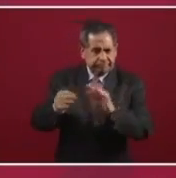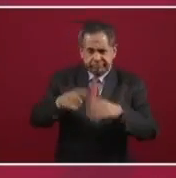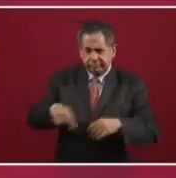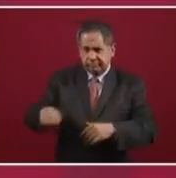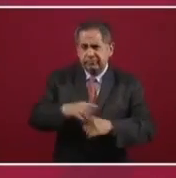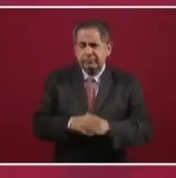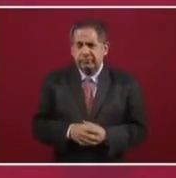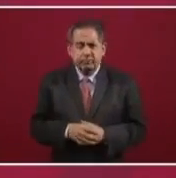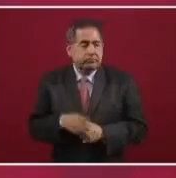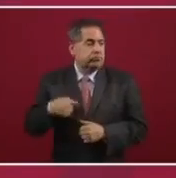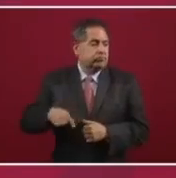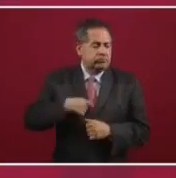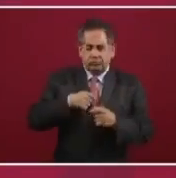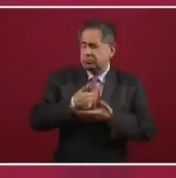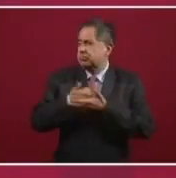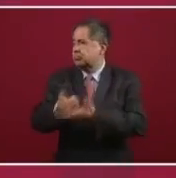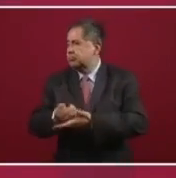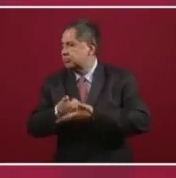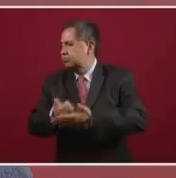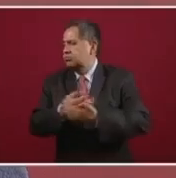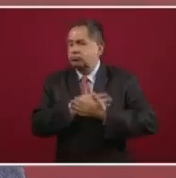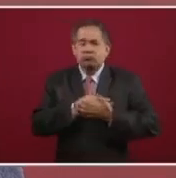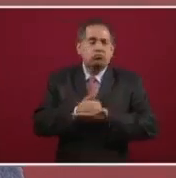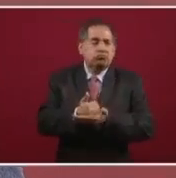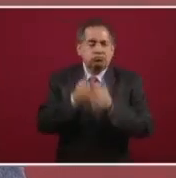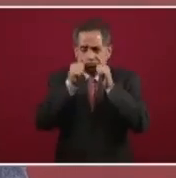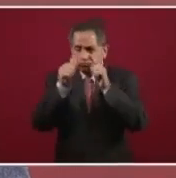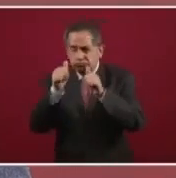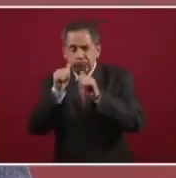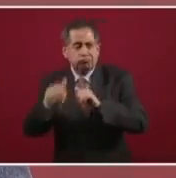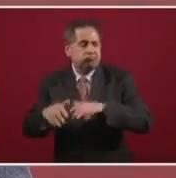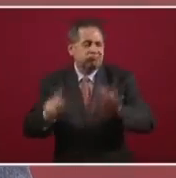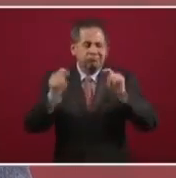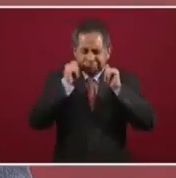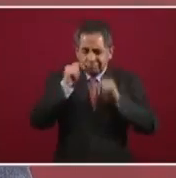que hagamos el bien sin mirar a quién.